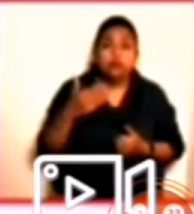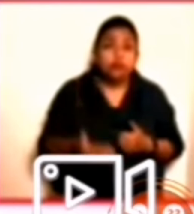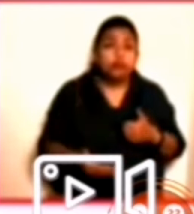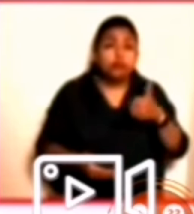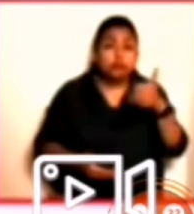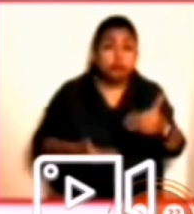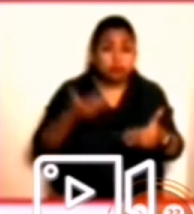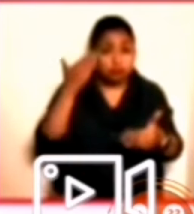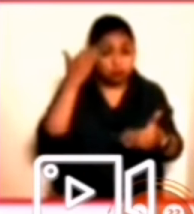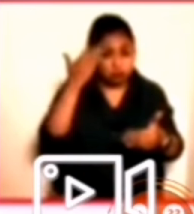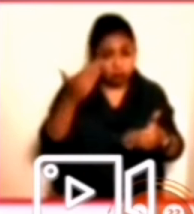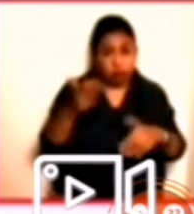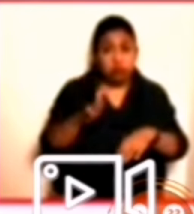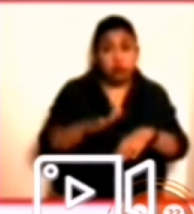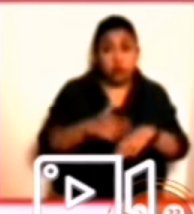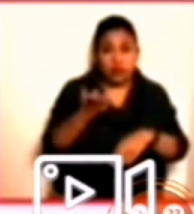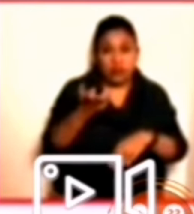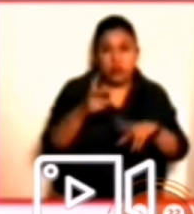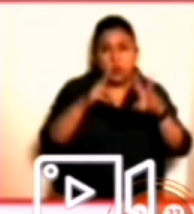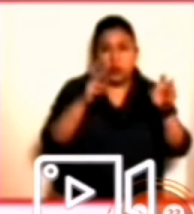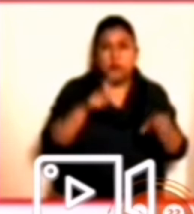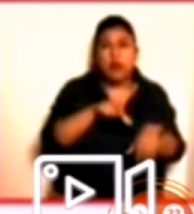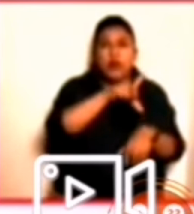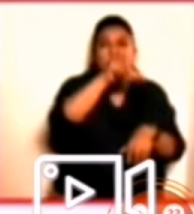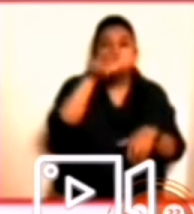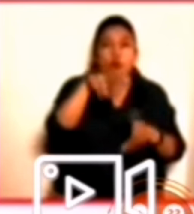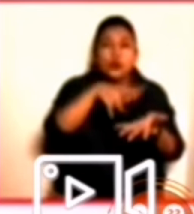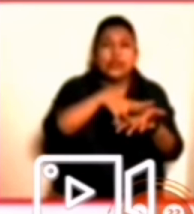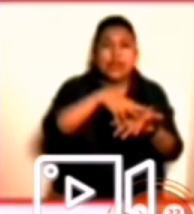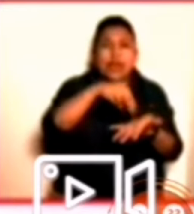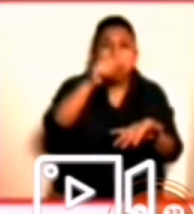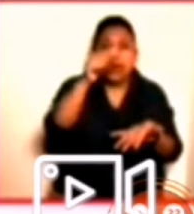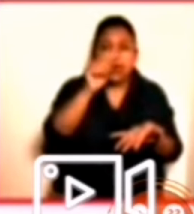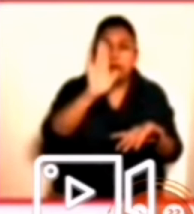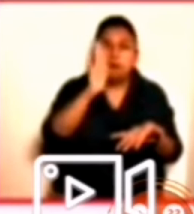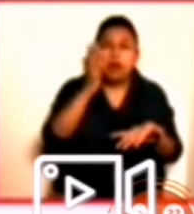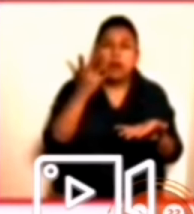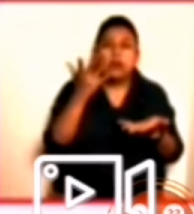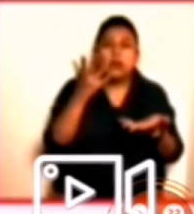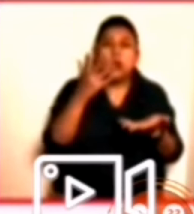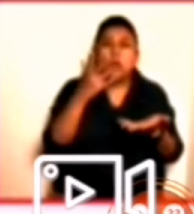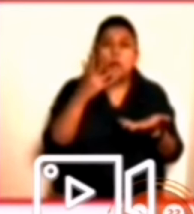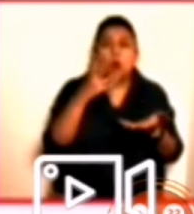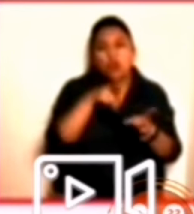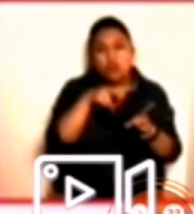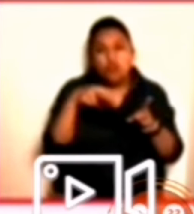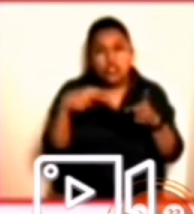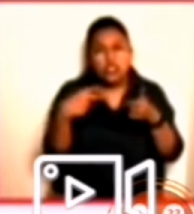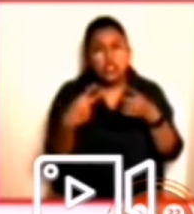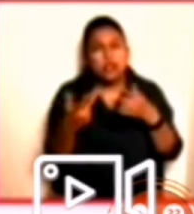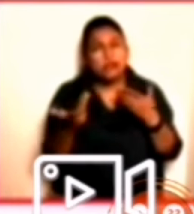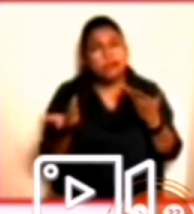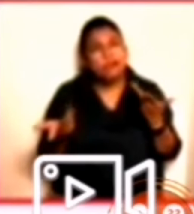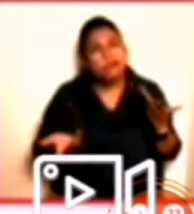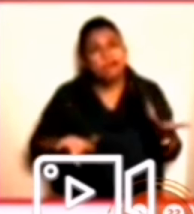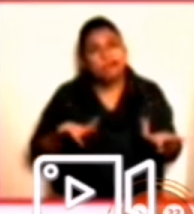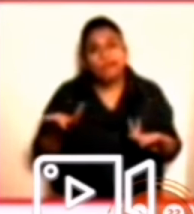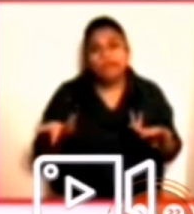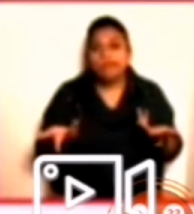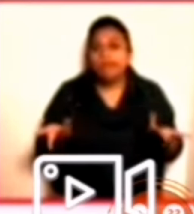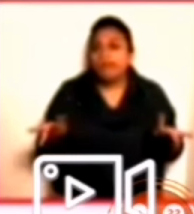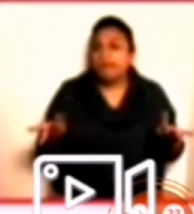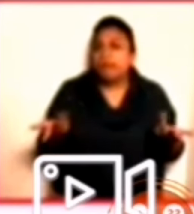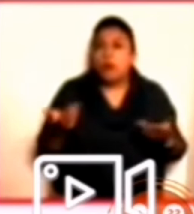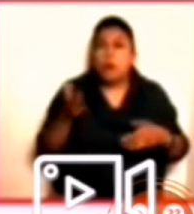por eso después de la arena como un reflejo de de esos